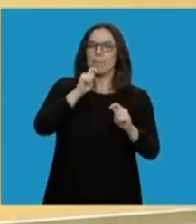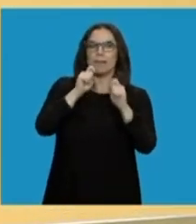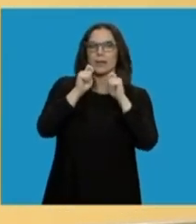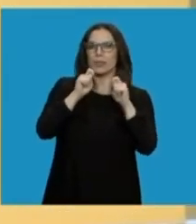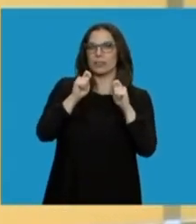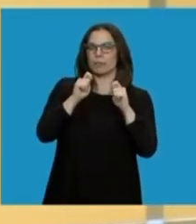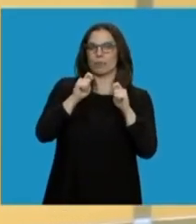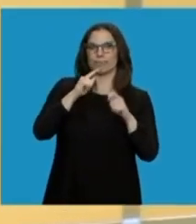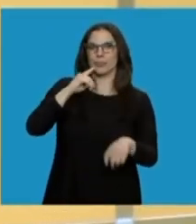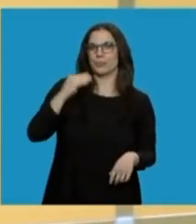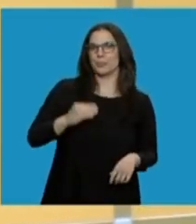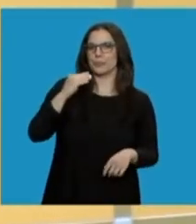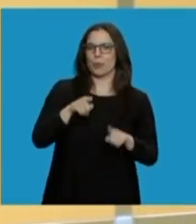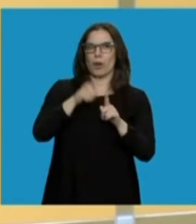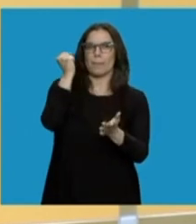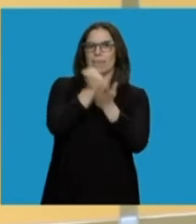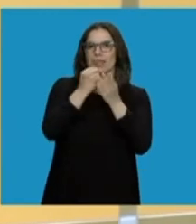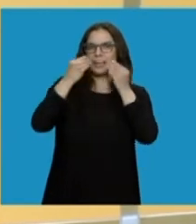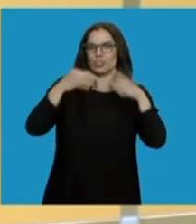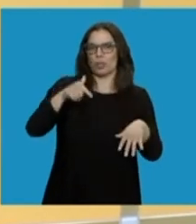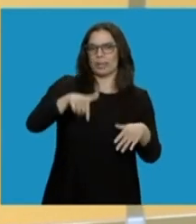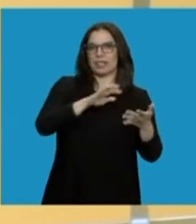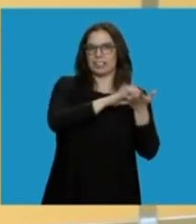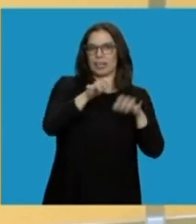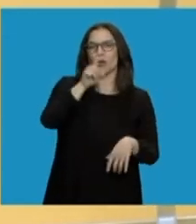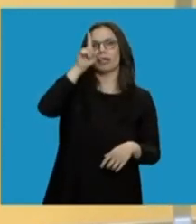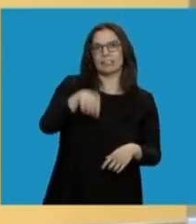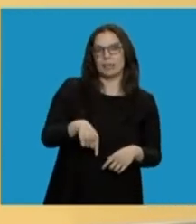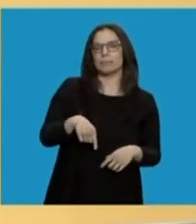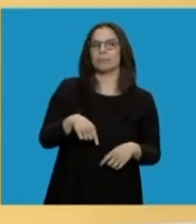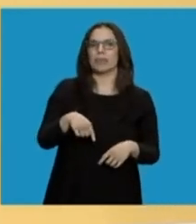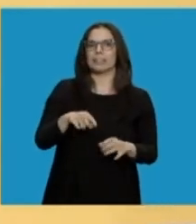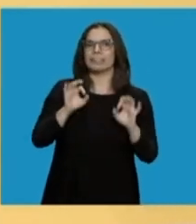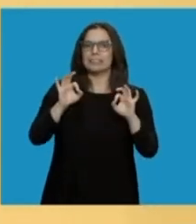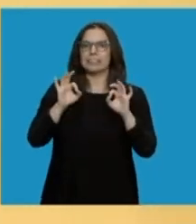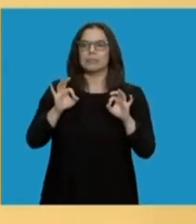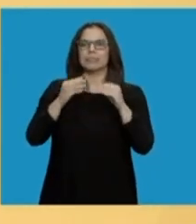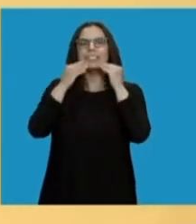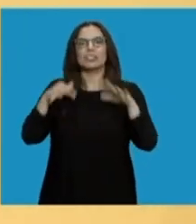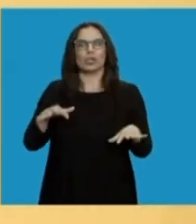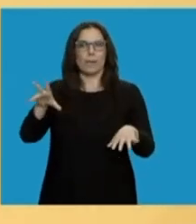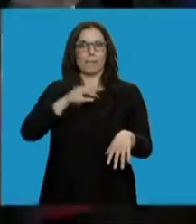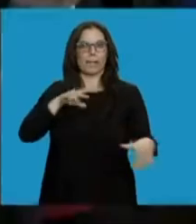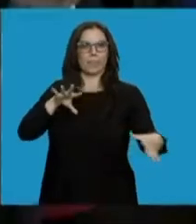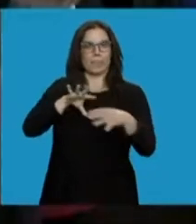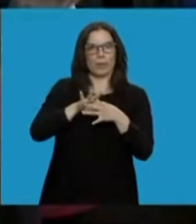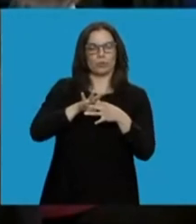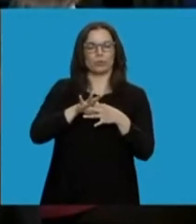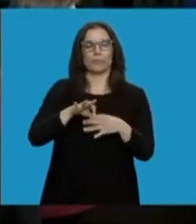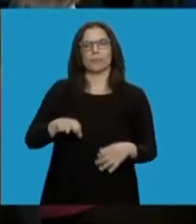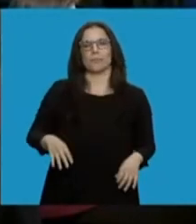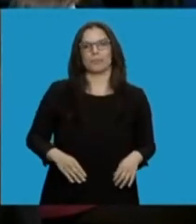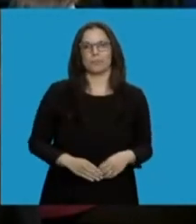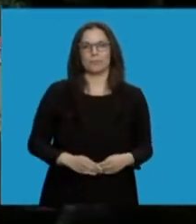solo una huella en la historia de esta comunidad autónoma, sino que también lo han hecho en particular en la historia de estos premios, del Premio de Periodismo